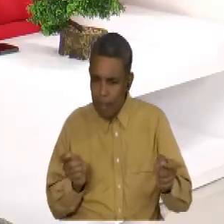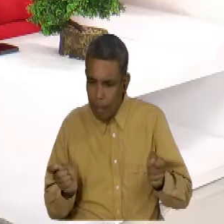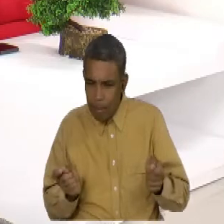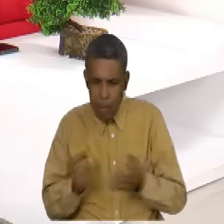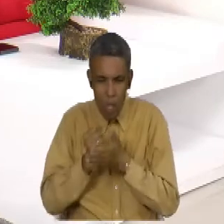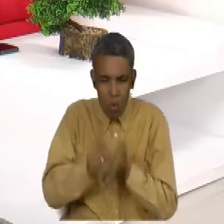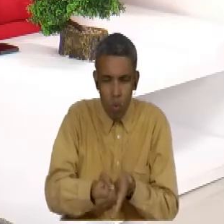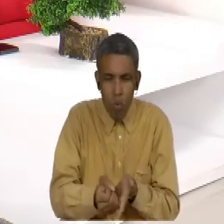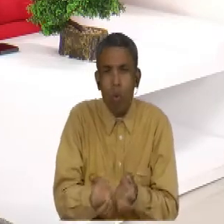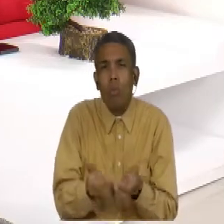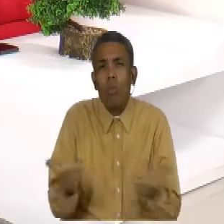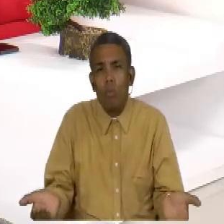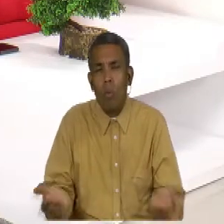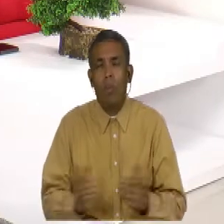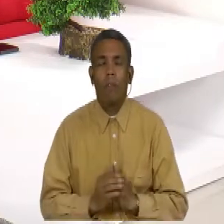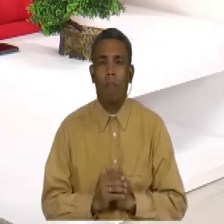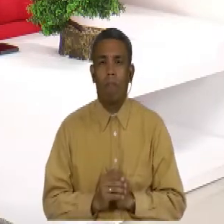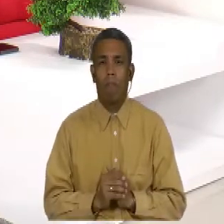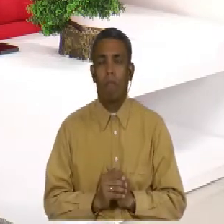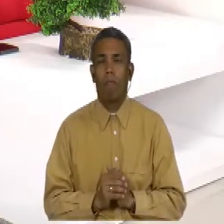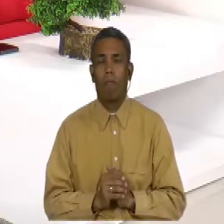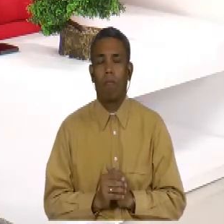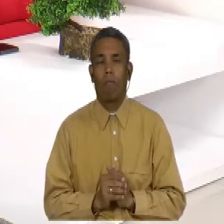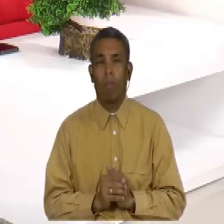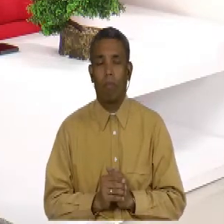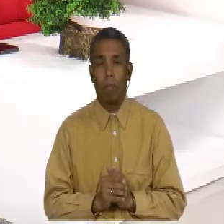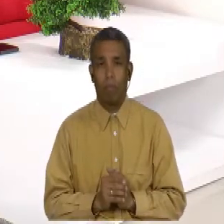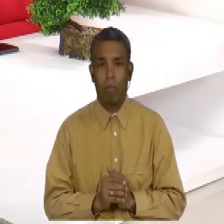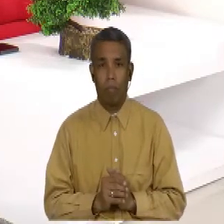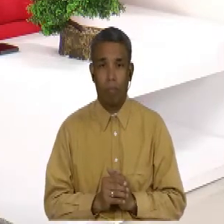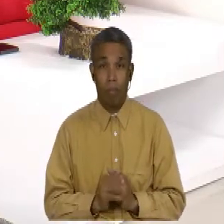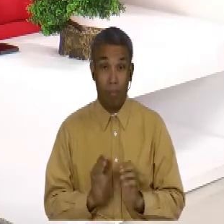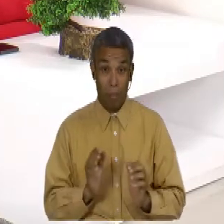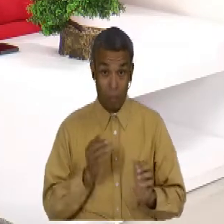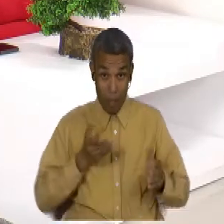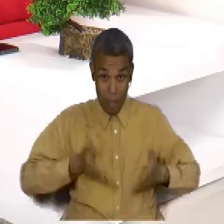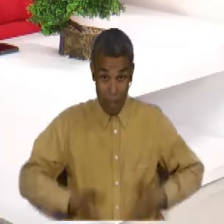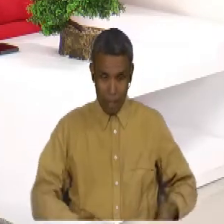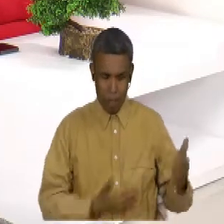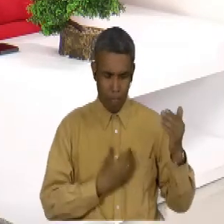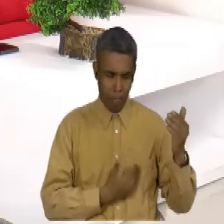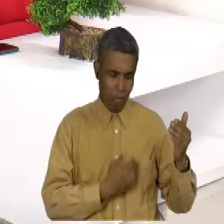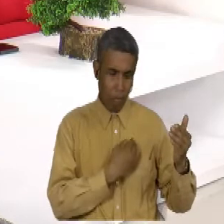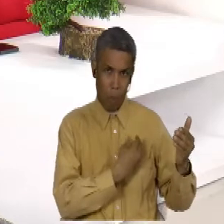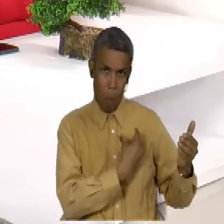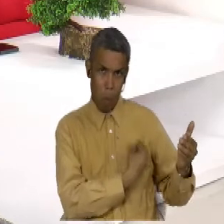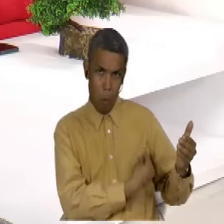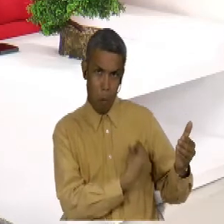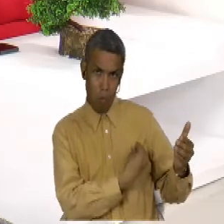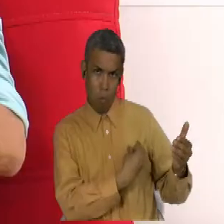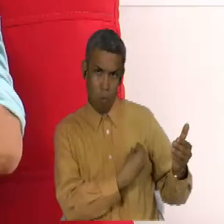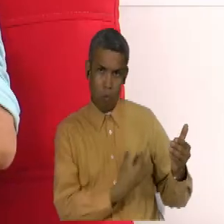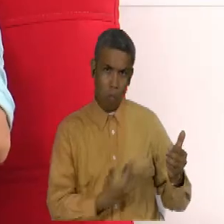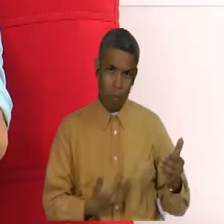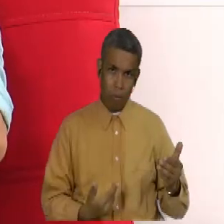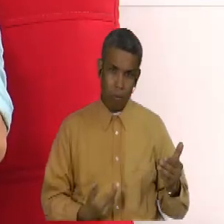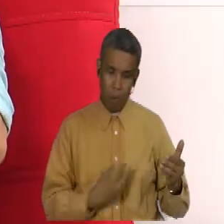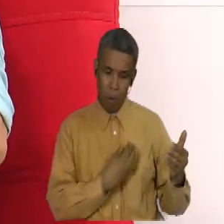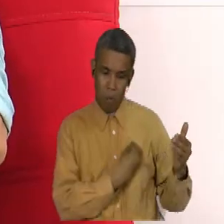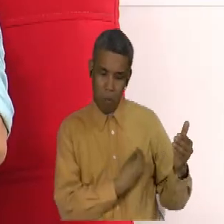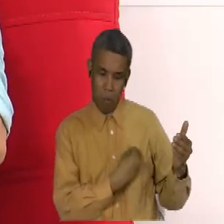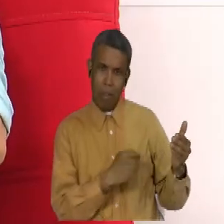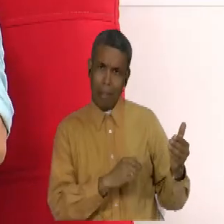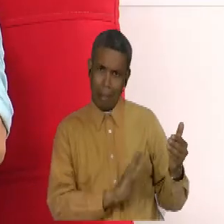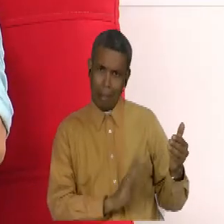encuentra, sobre todo los niños que están alimentados con leche materna, al ser de una tendencia un poquito más gorditos.